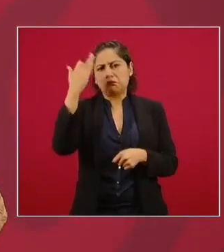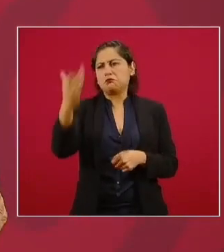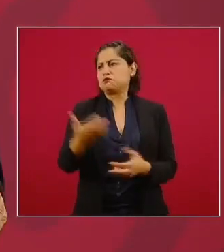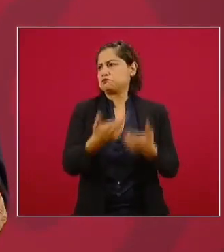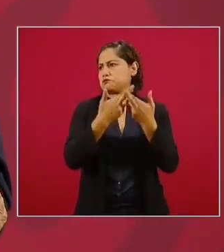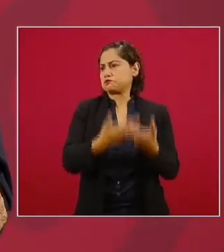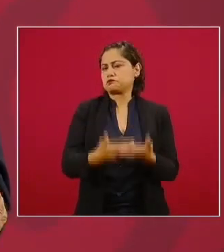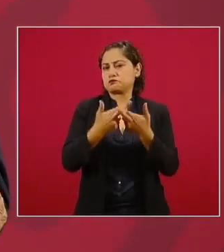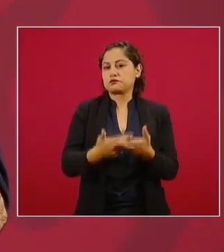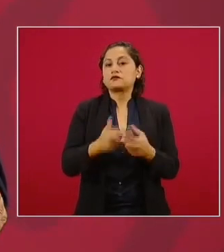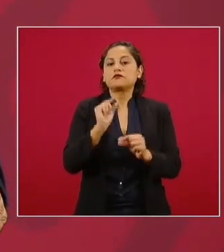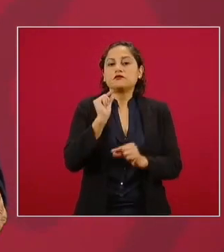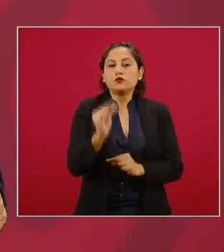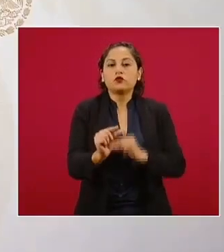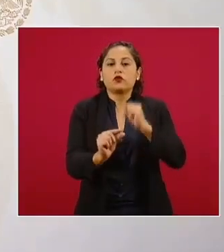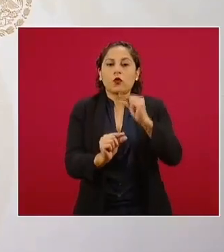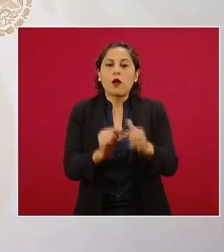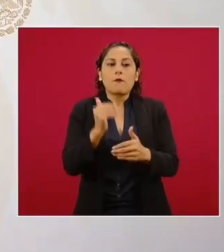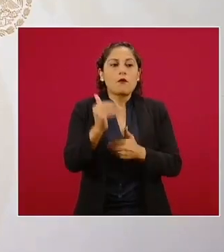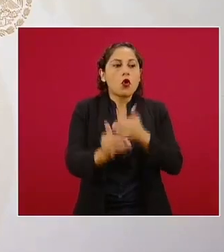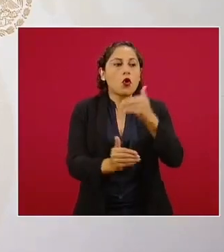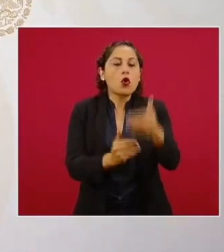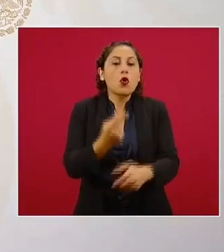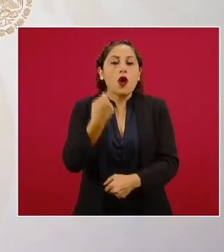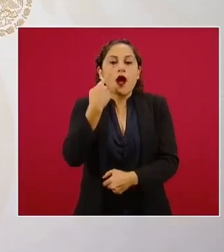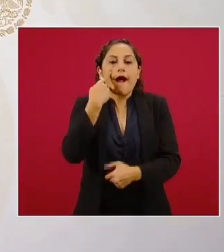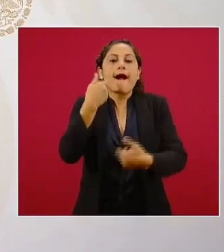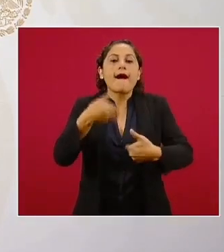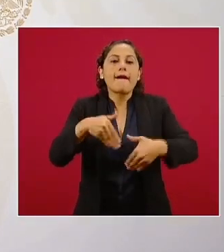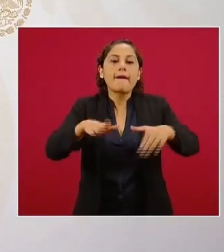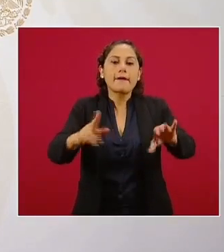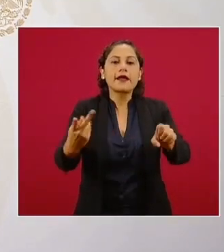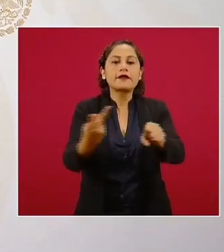Lo importante es que se resolvió